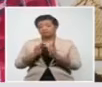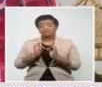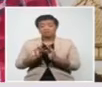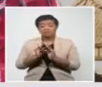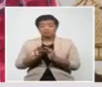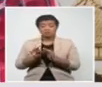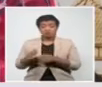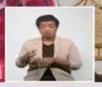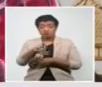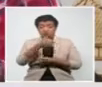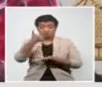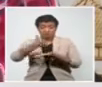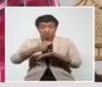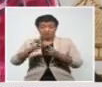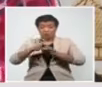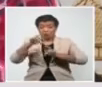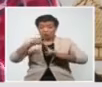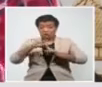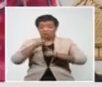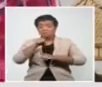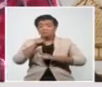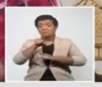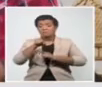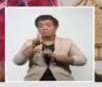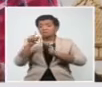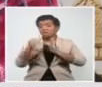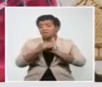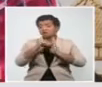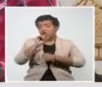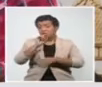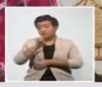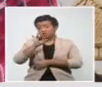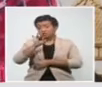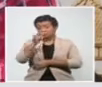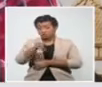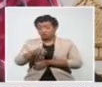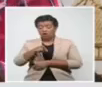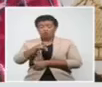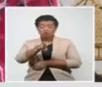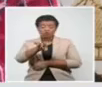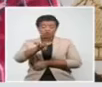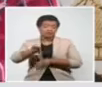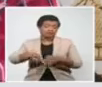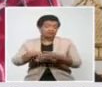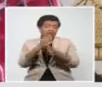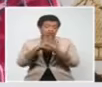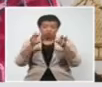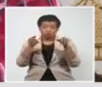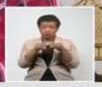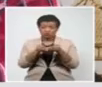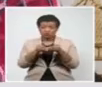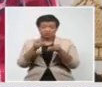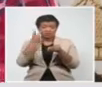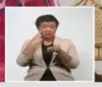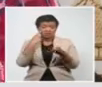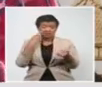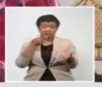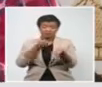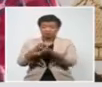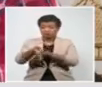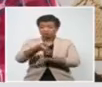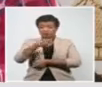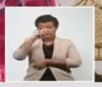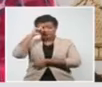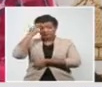cabecera provincial reporta 1.098 casos en los últimos 15 días. Sigue el municipio El Salvador con 51 y